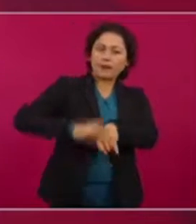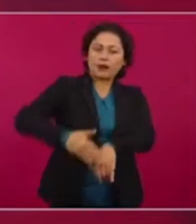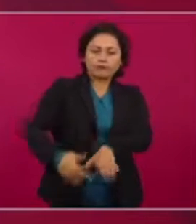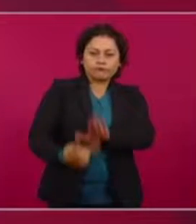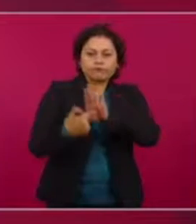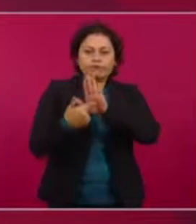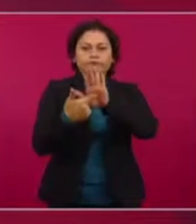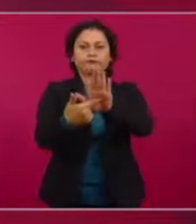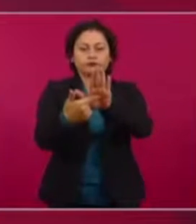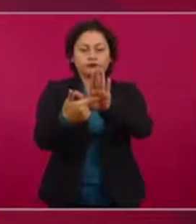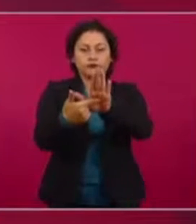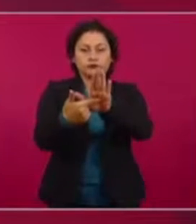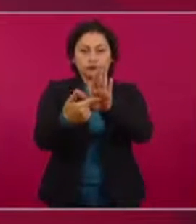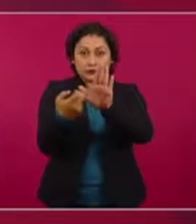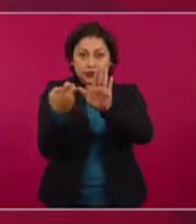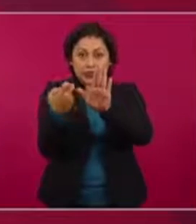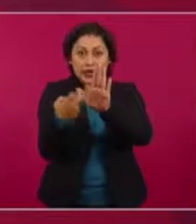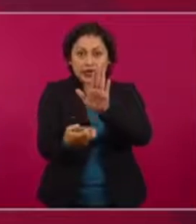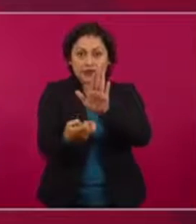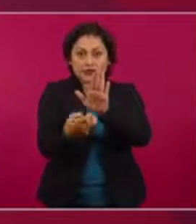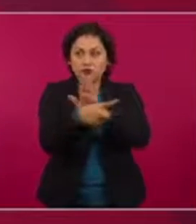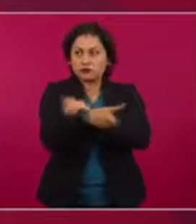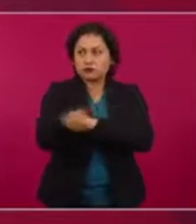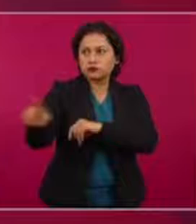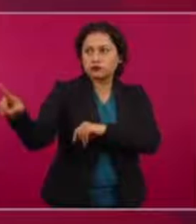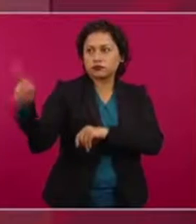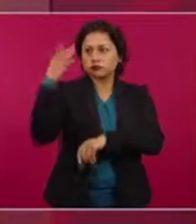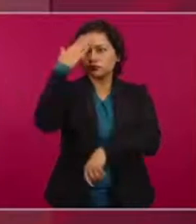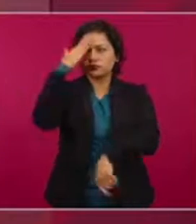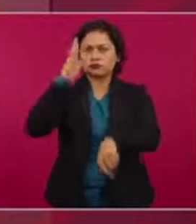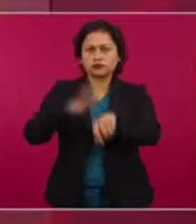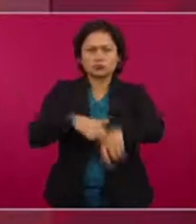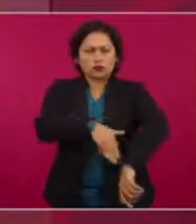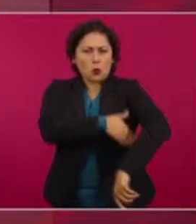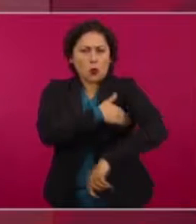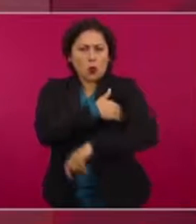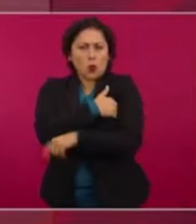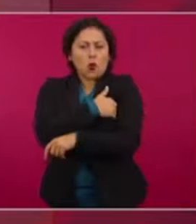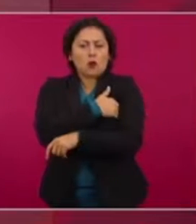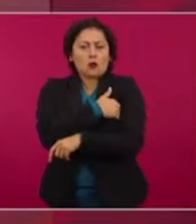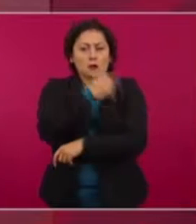para que nunca jamás se repita algo así en nuestro país.